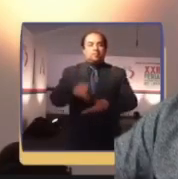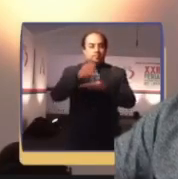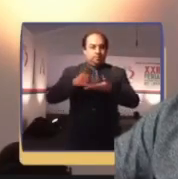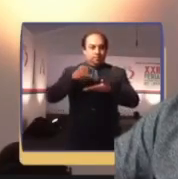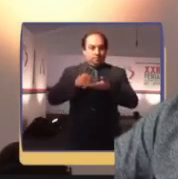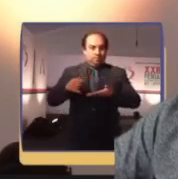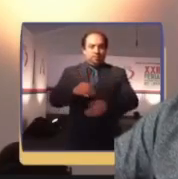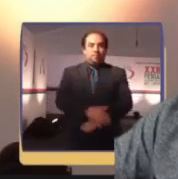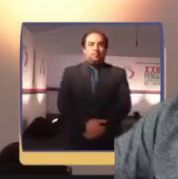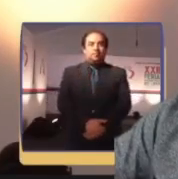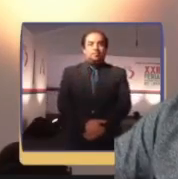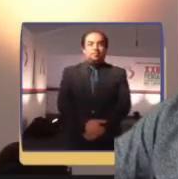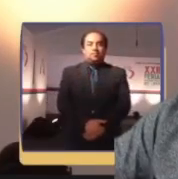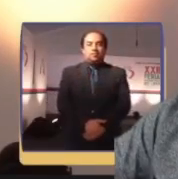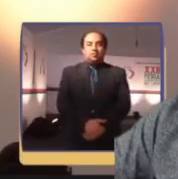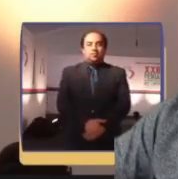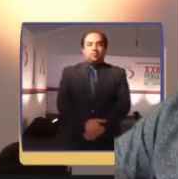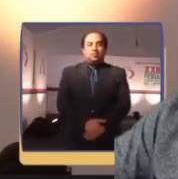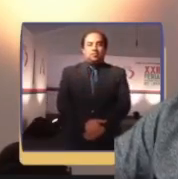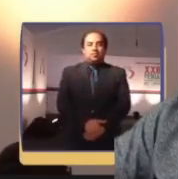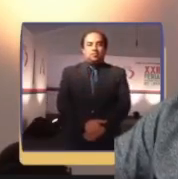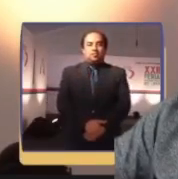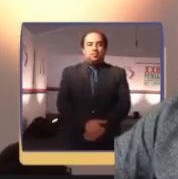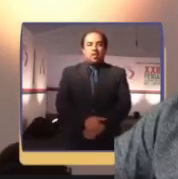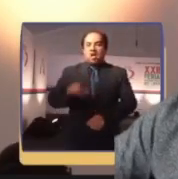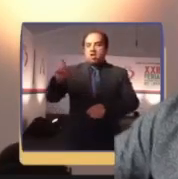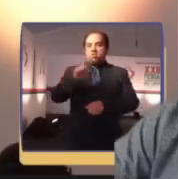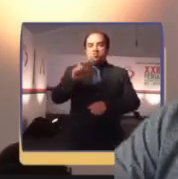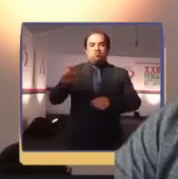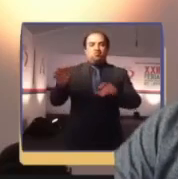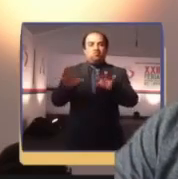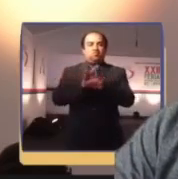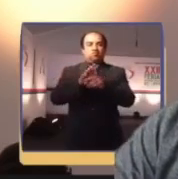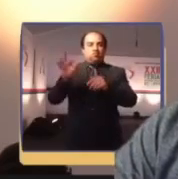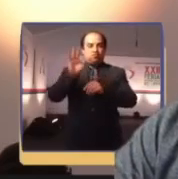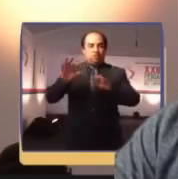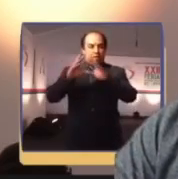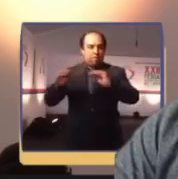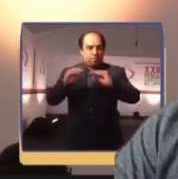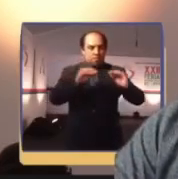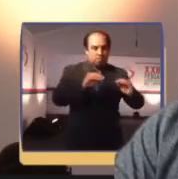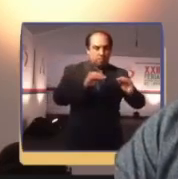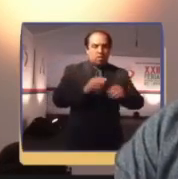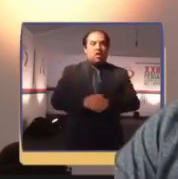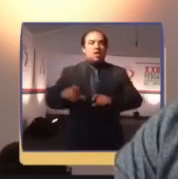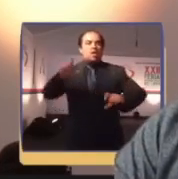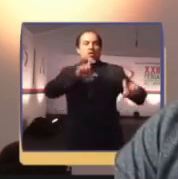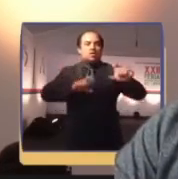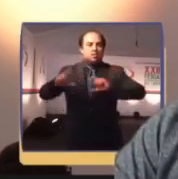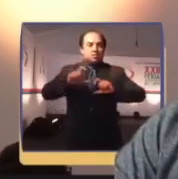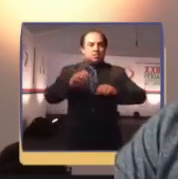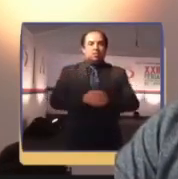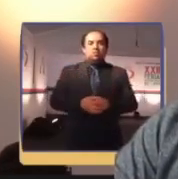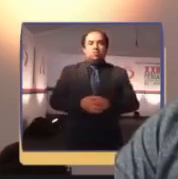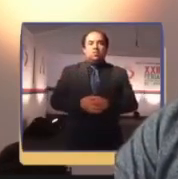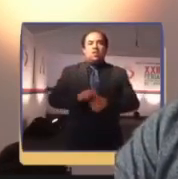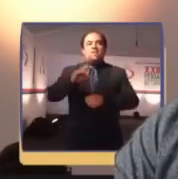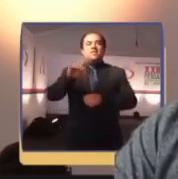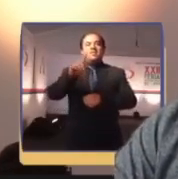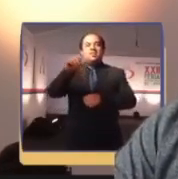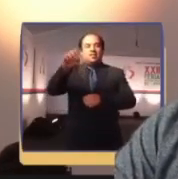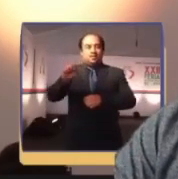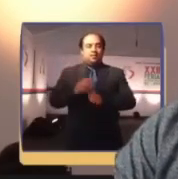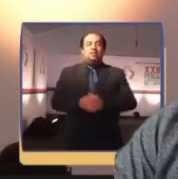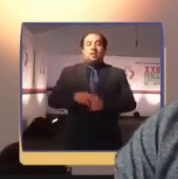agroindustria pesticidas plaguicidas agroquímicos fertilizantes sintéticos en México